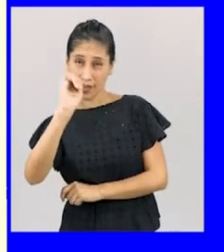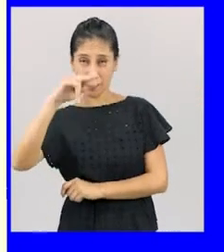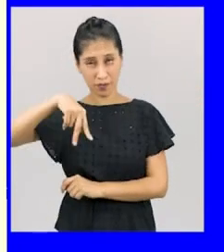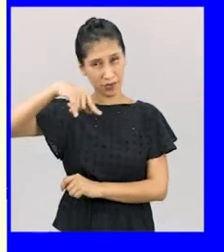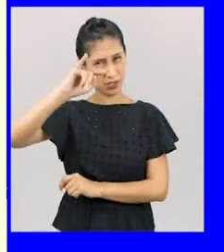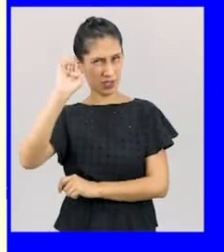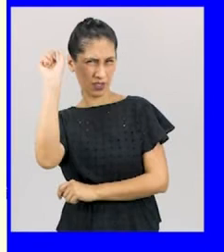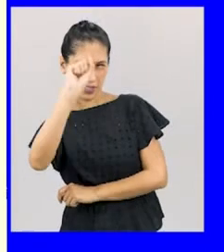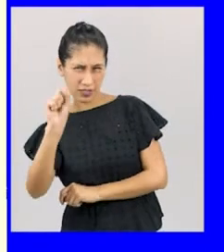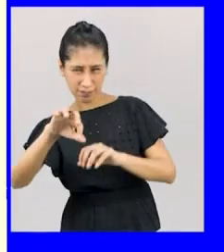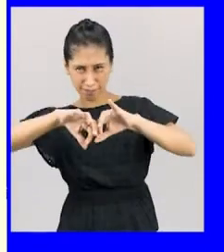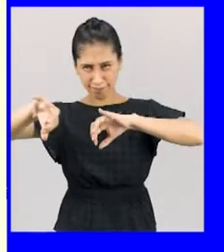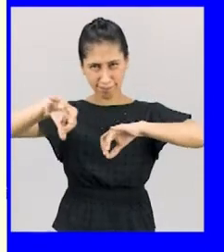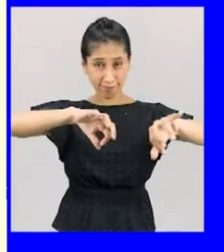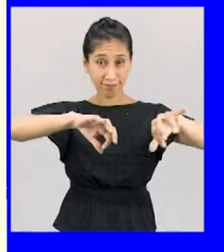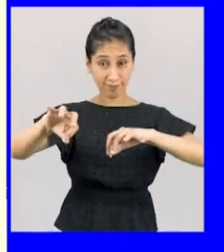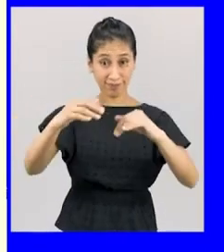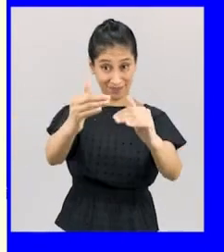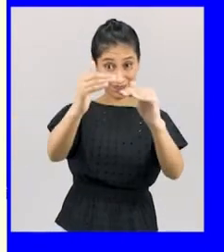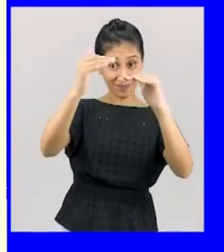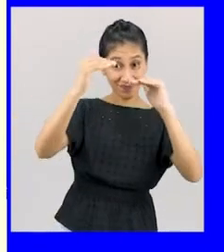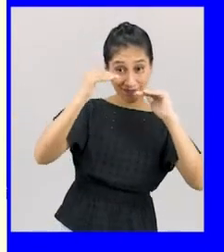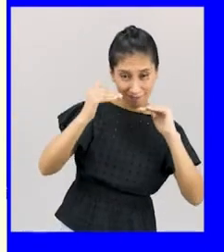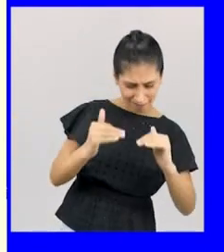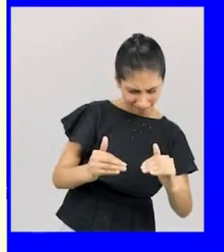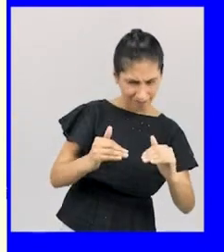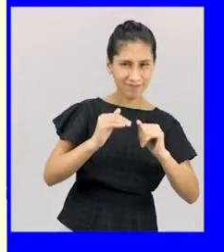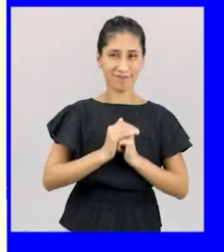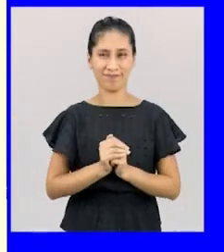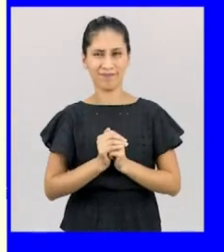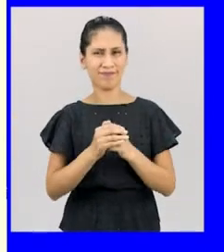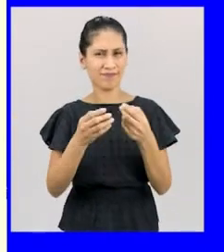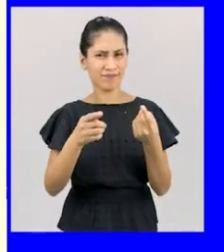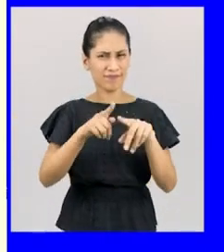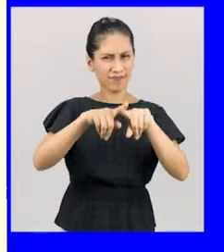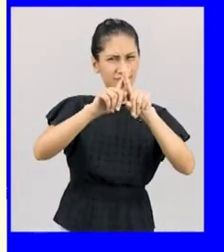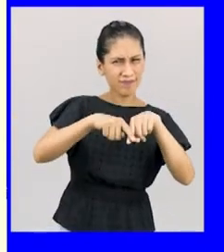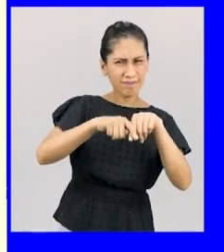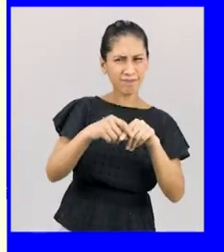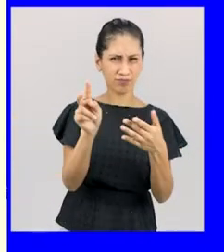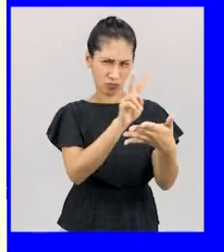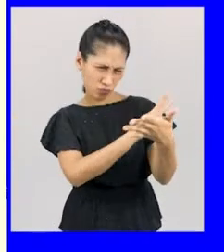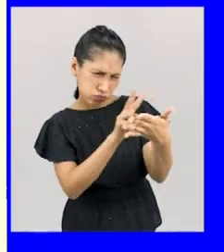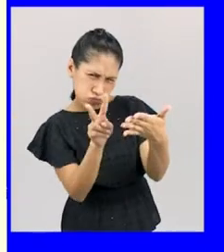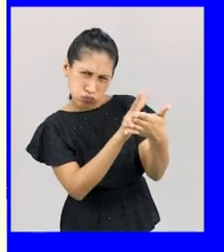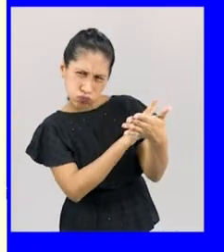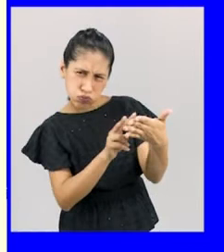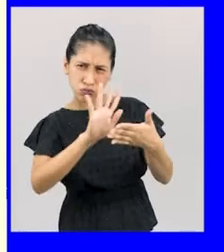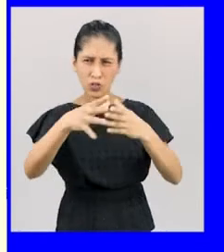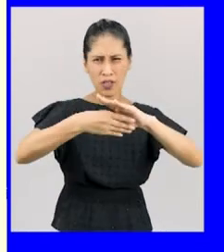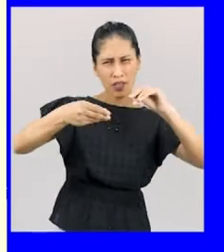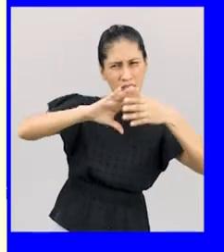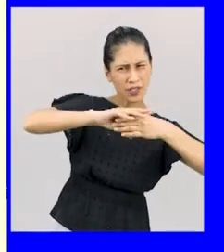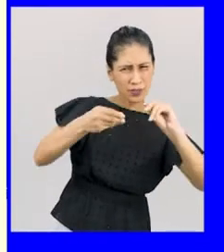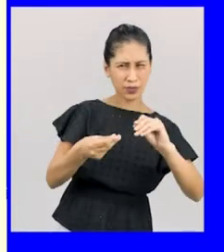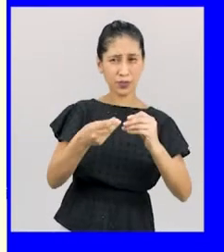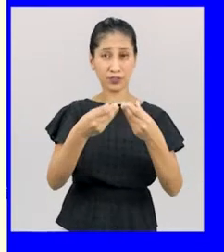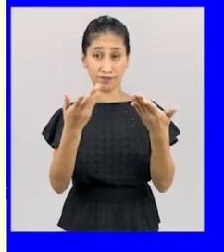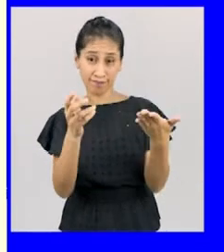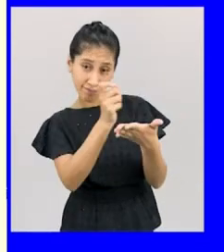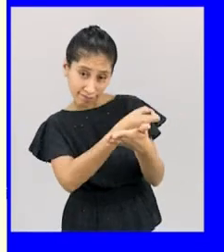distribuyen de acuerdo con un orden interior que permite su canje y su fructificación. Sus lecturas, sus experiencias se encuentran en